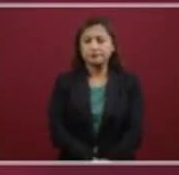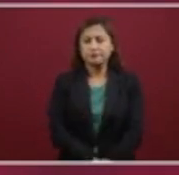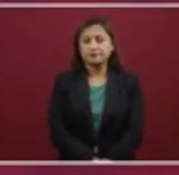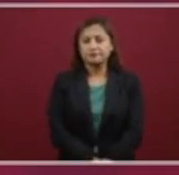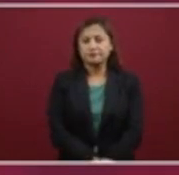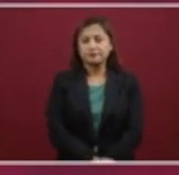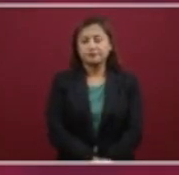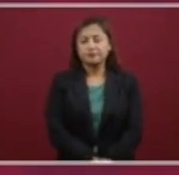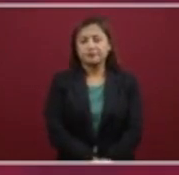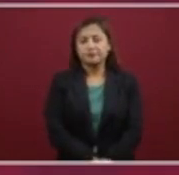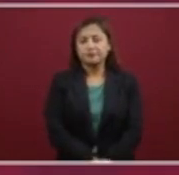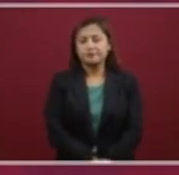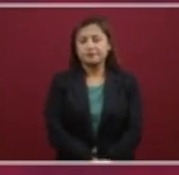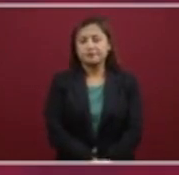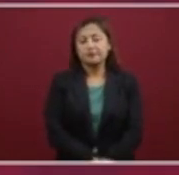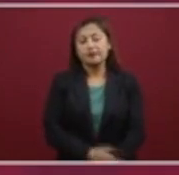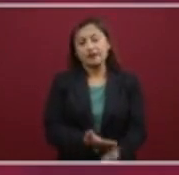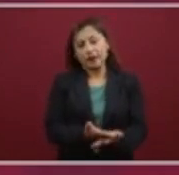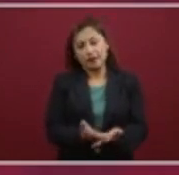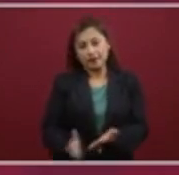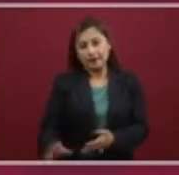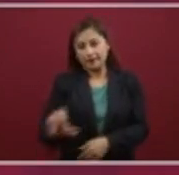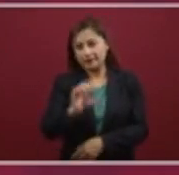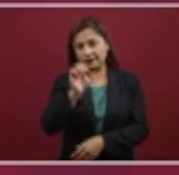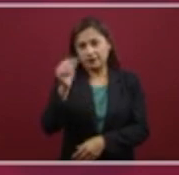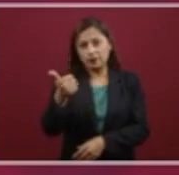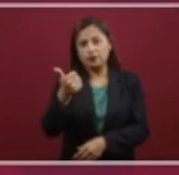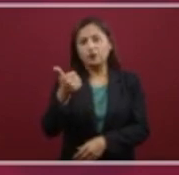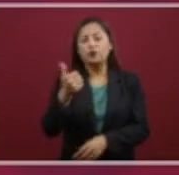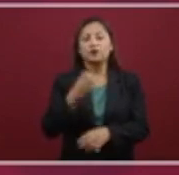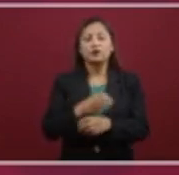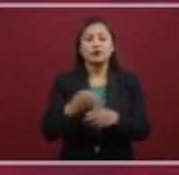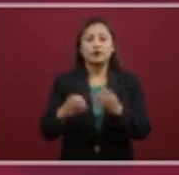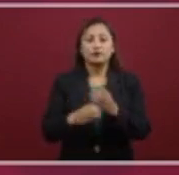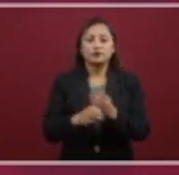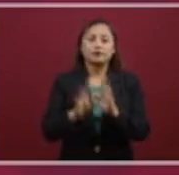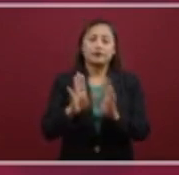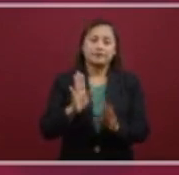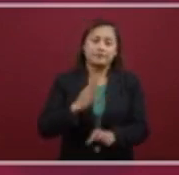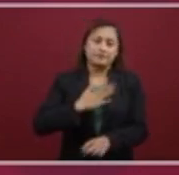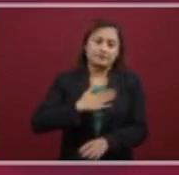además hay otra cosa, es un secreto también: